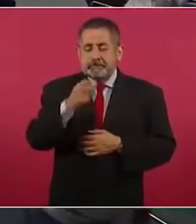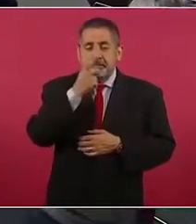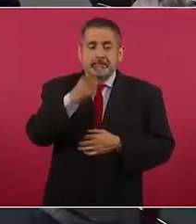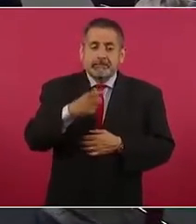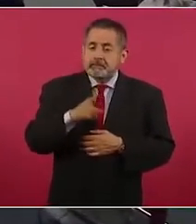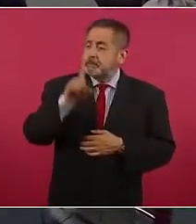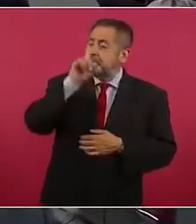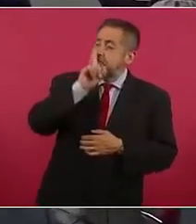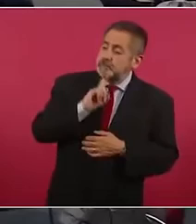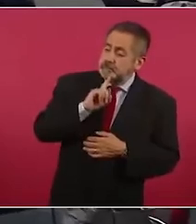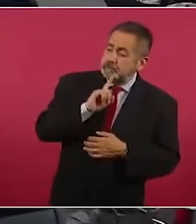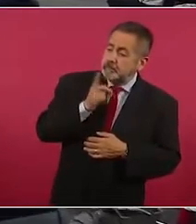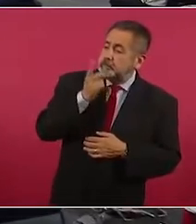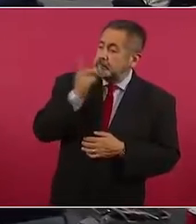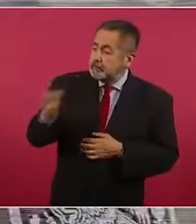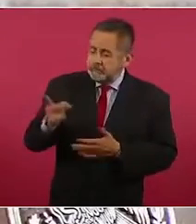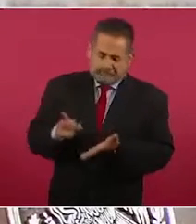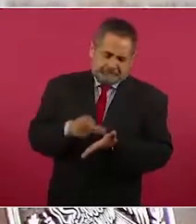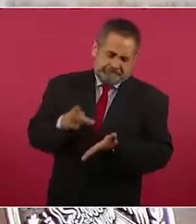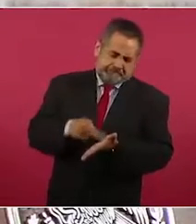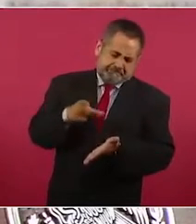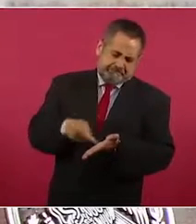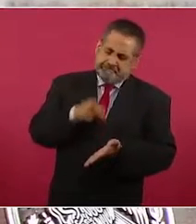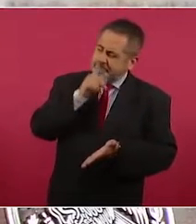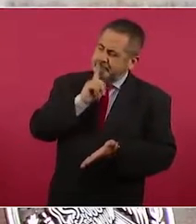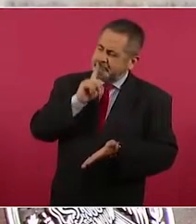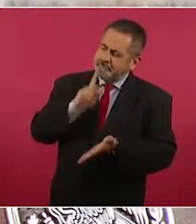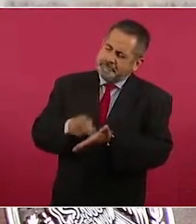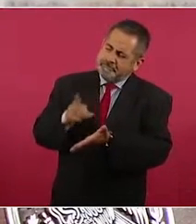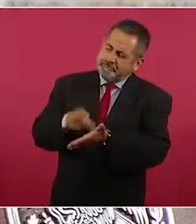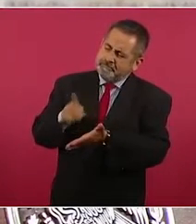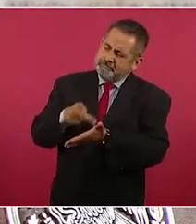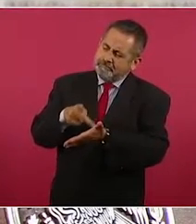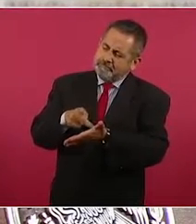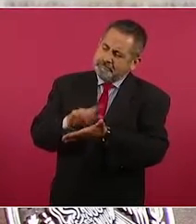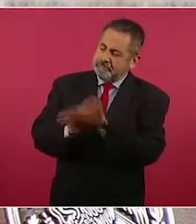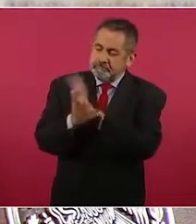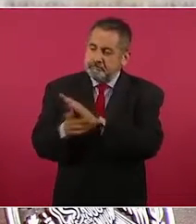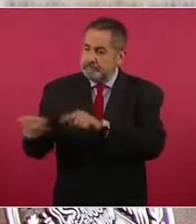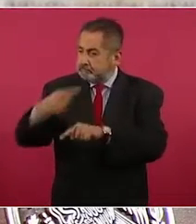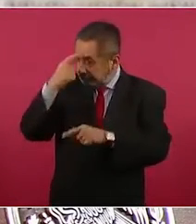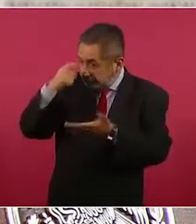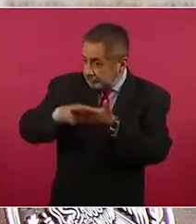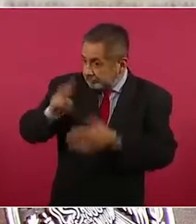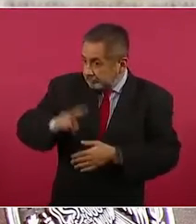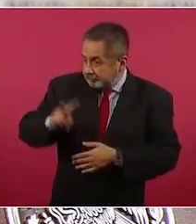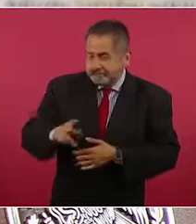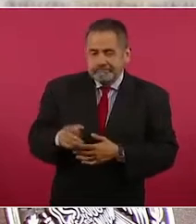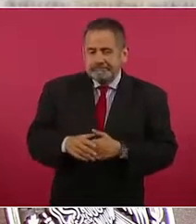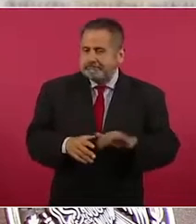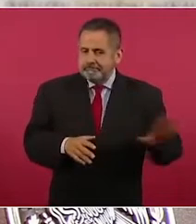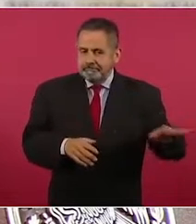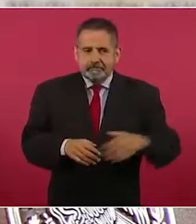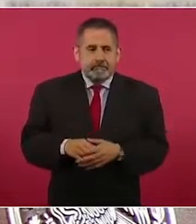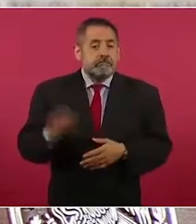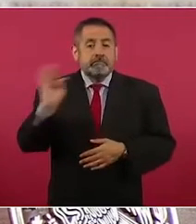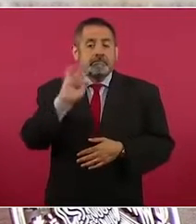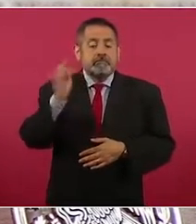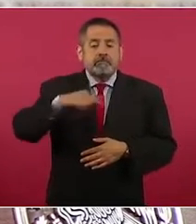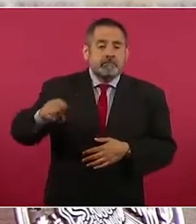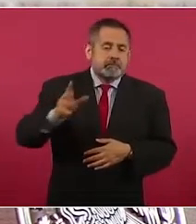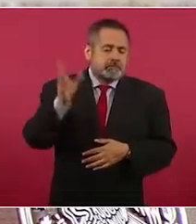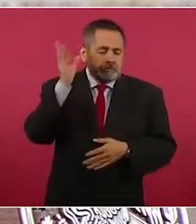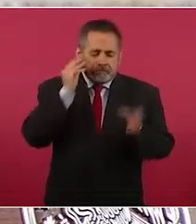repite muchas veces puede convertirse en verdad. Entonces nos pueden hacer dudar.